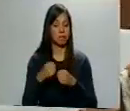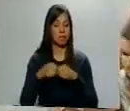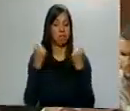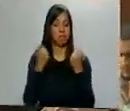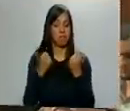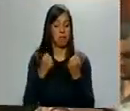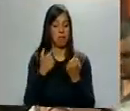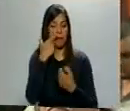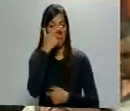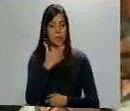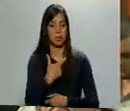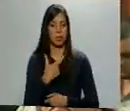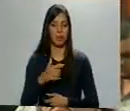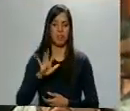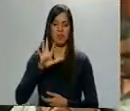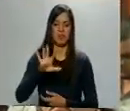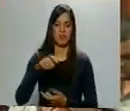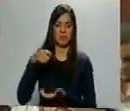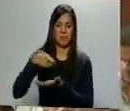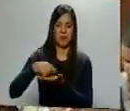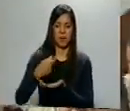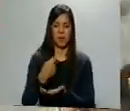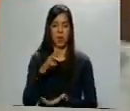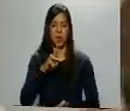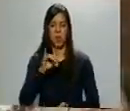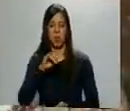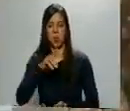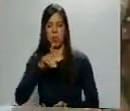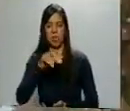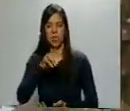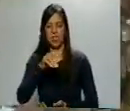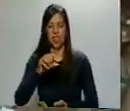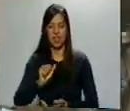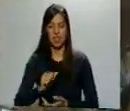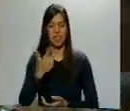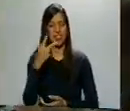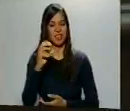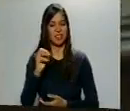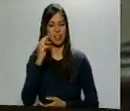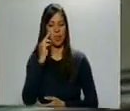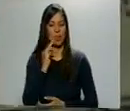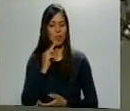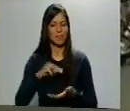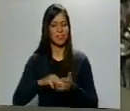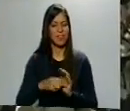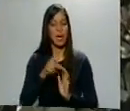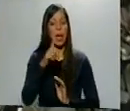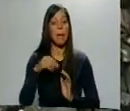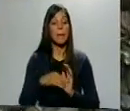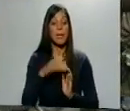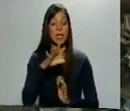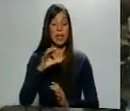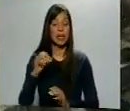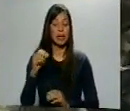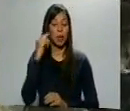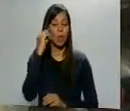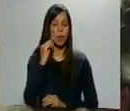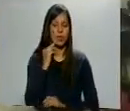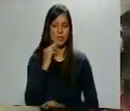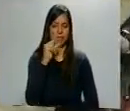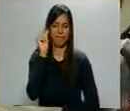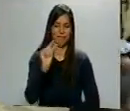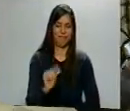ser de 5 unidades tributarias. Calculada 300 bolívares son 1.500 bolívares. Entonces,